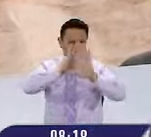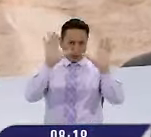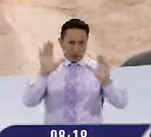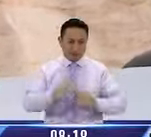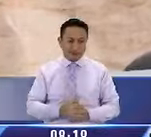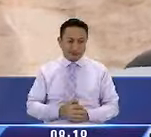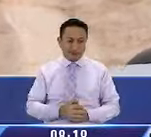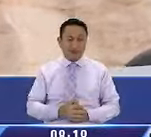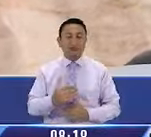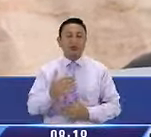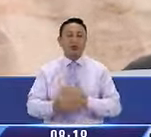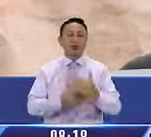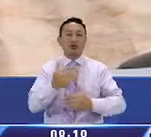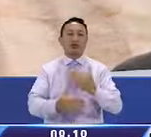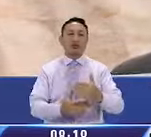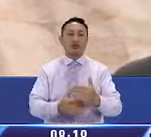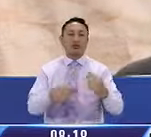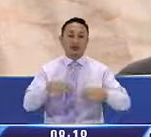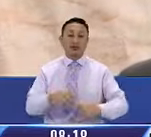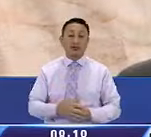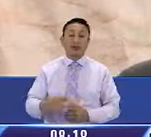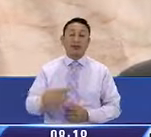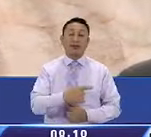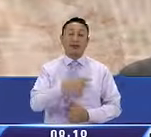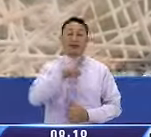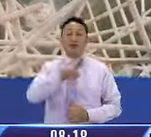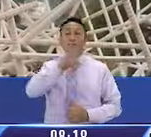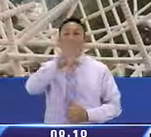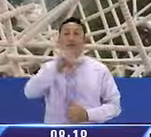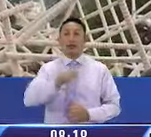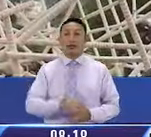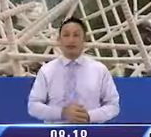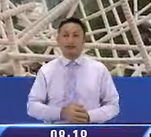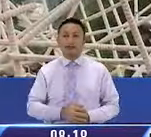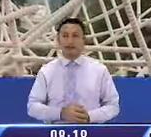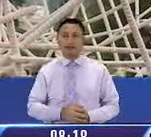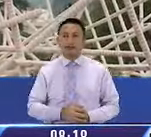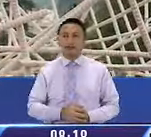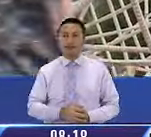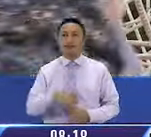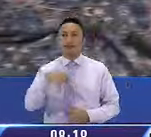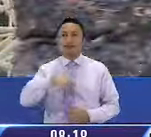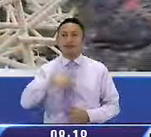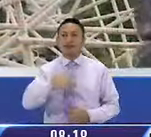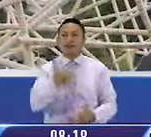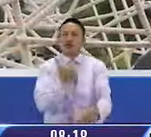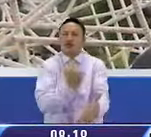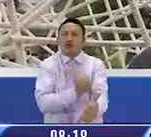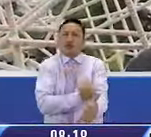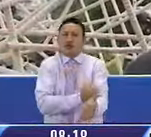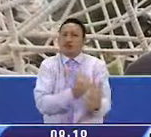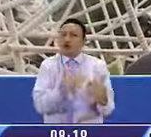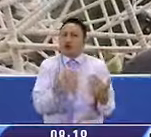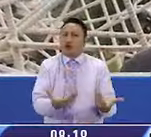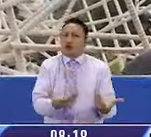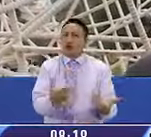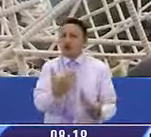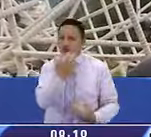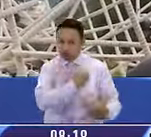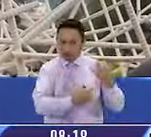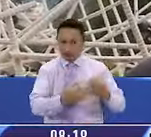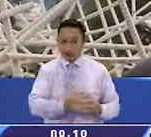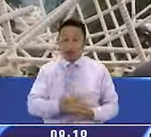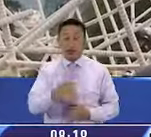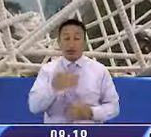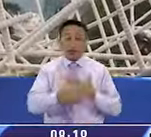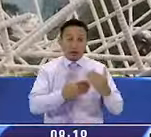de los procesos que se hacen en la Unidad de Bienestar Animal. ¿Cómo han sido estas eutanasias? Queremos que haya